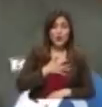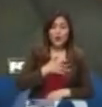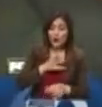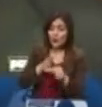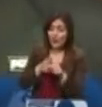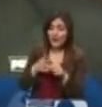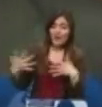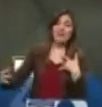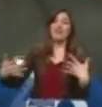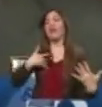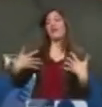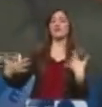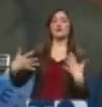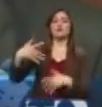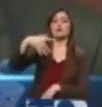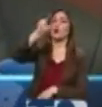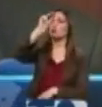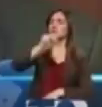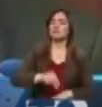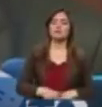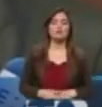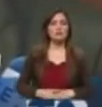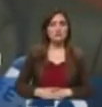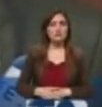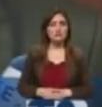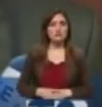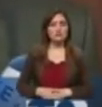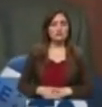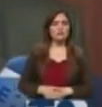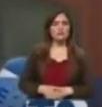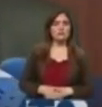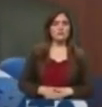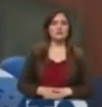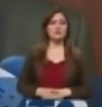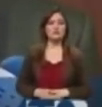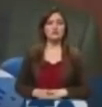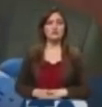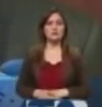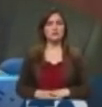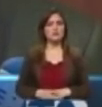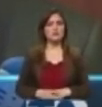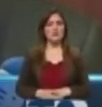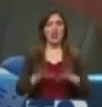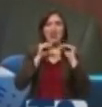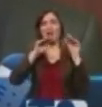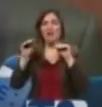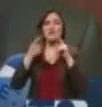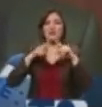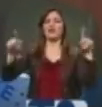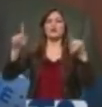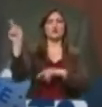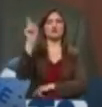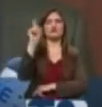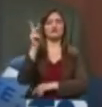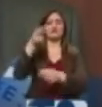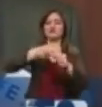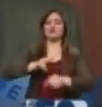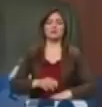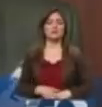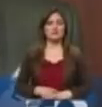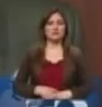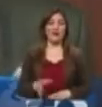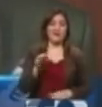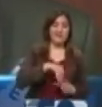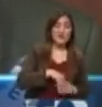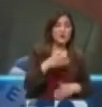prestar a ninguna clase de show, ni a ninguna clase de escándalo, ni que se provoque